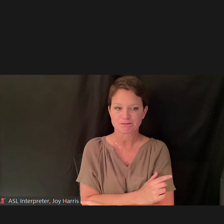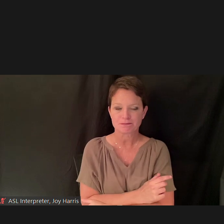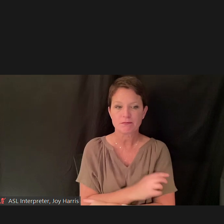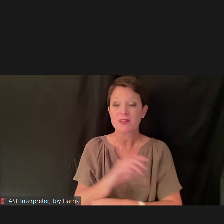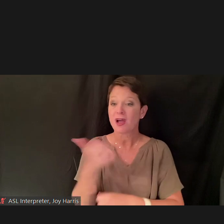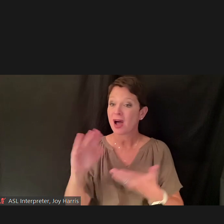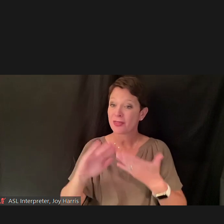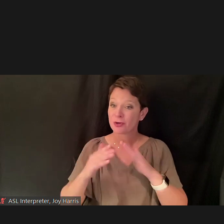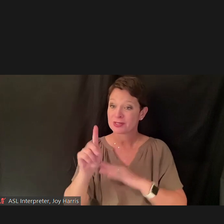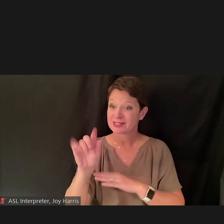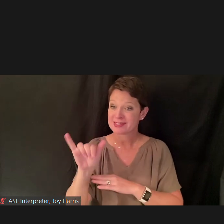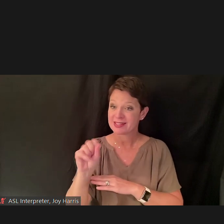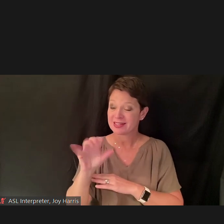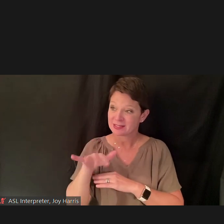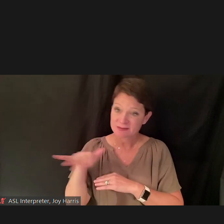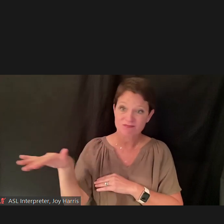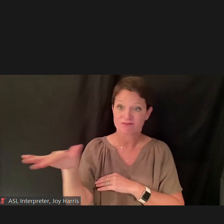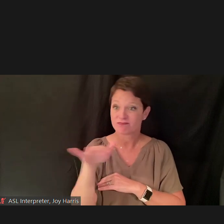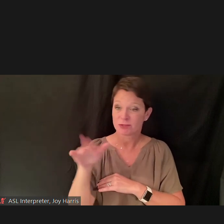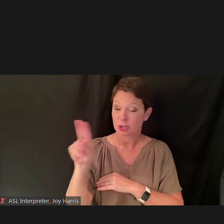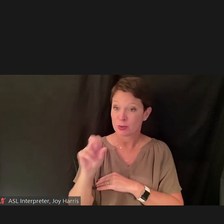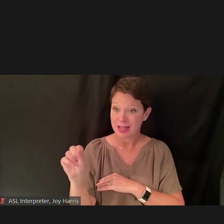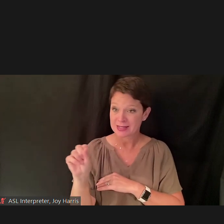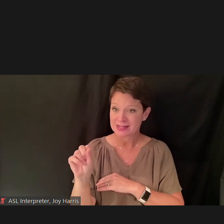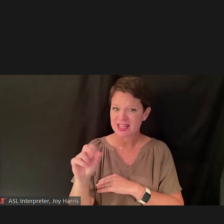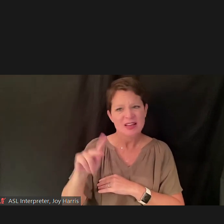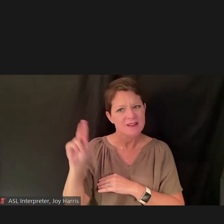Vamos a la próxima